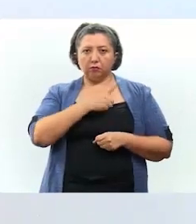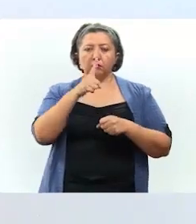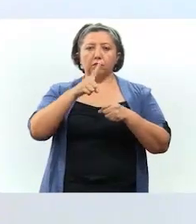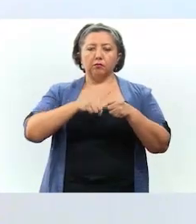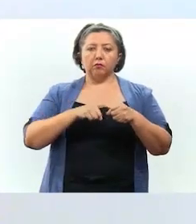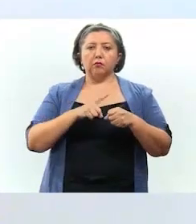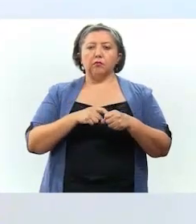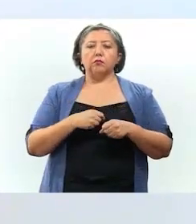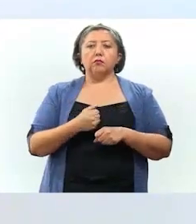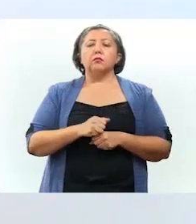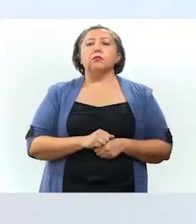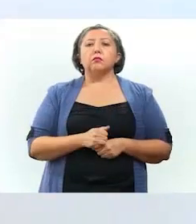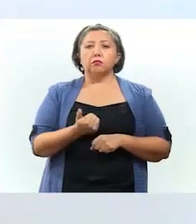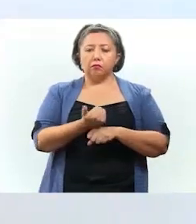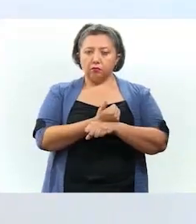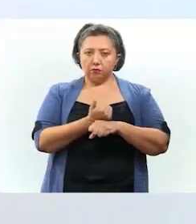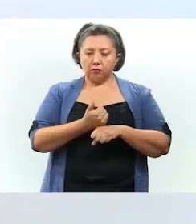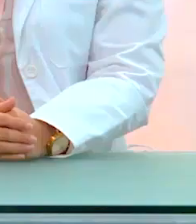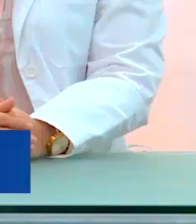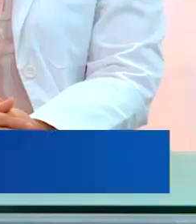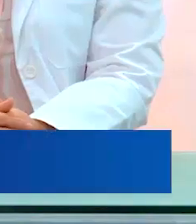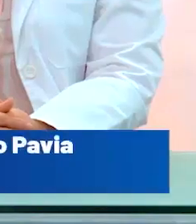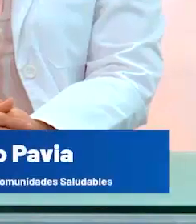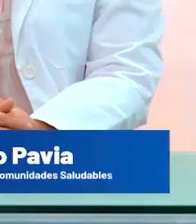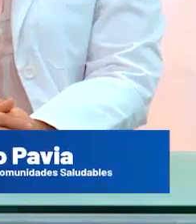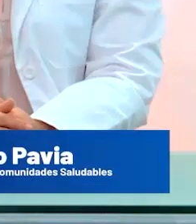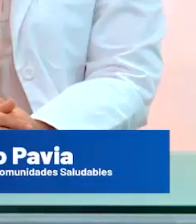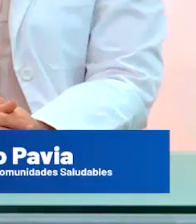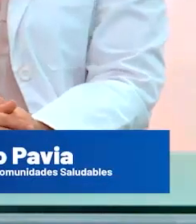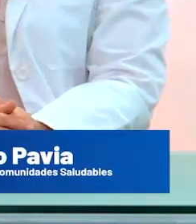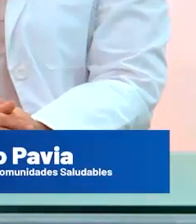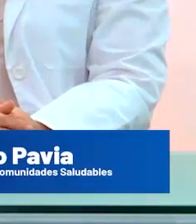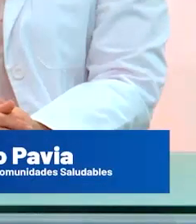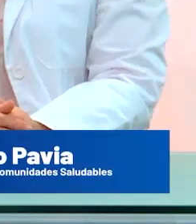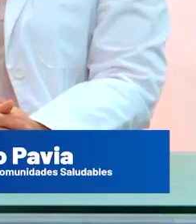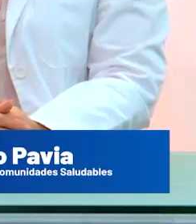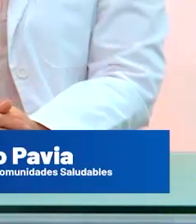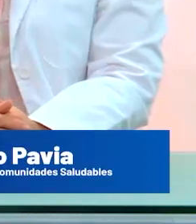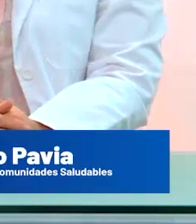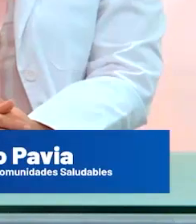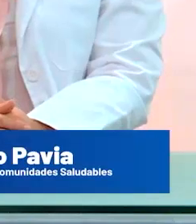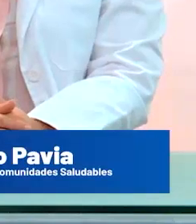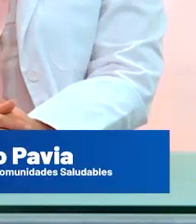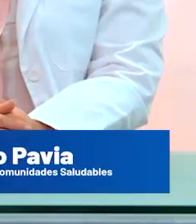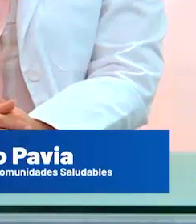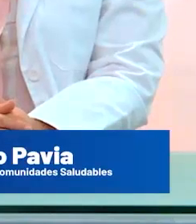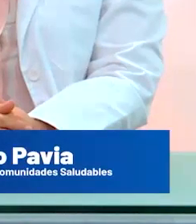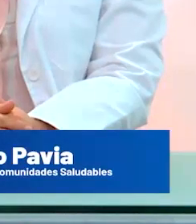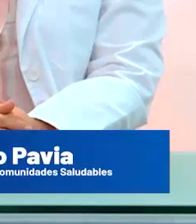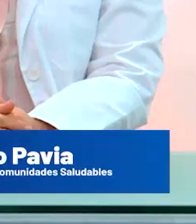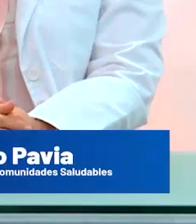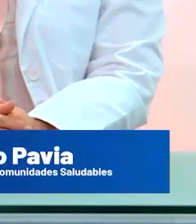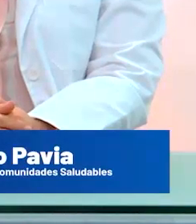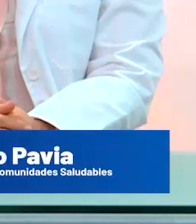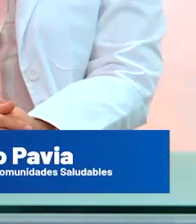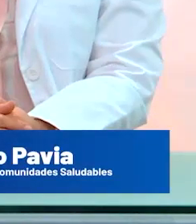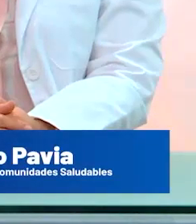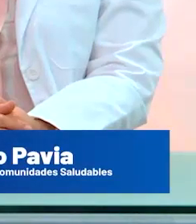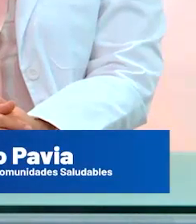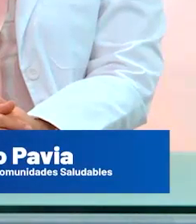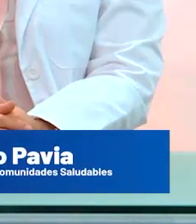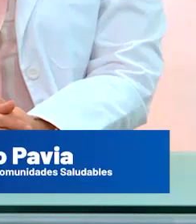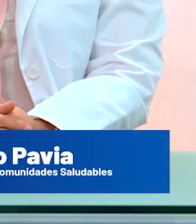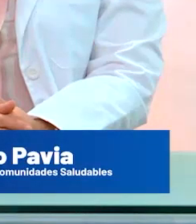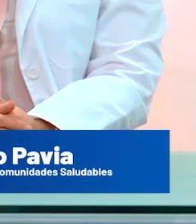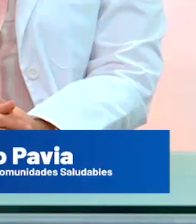estatal de salud marcan color amarillo. Hasta aquí el reporte. Gracias. Continuaremos informando todos los días